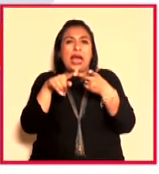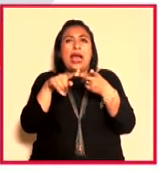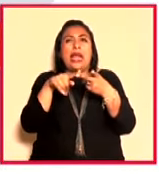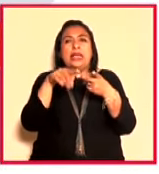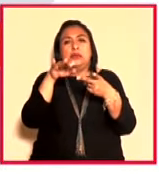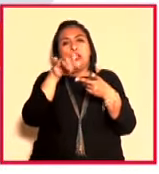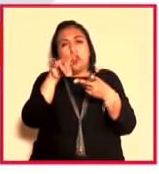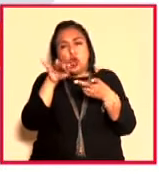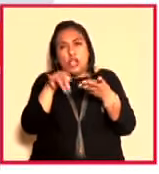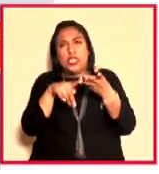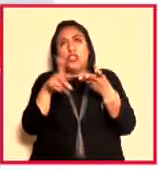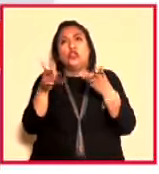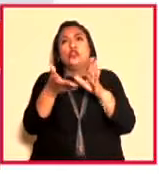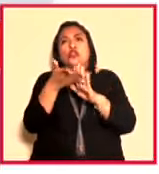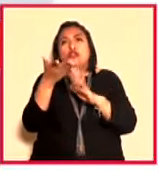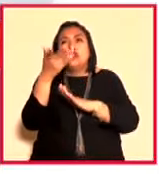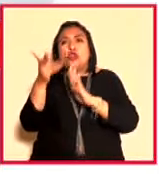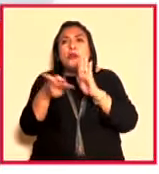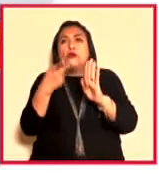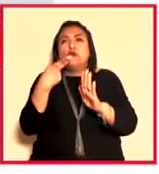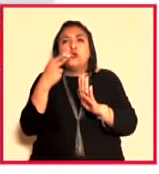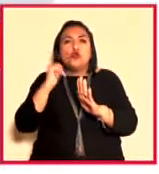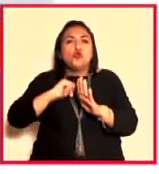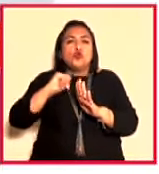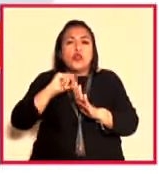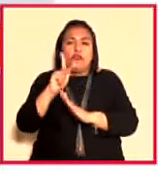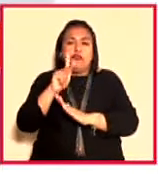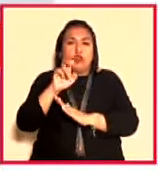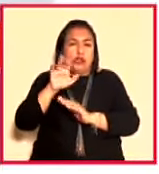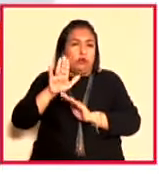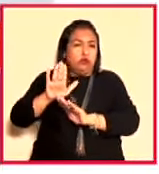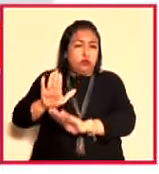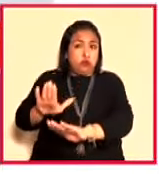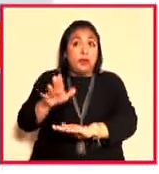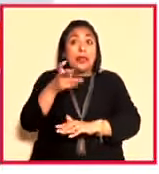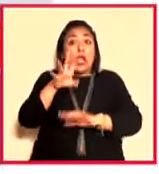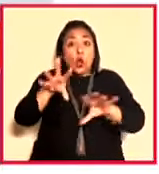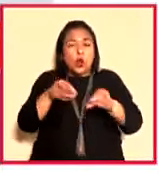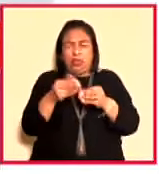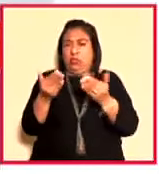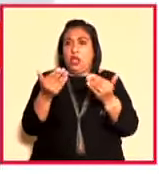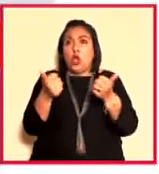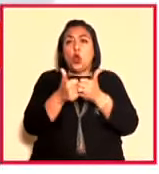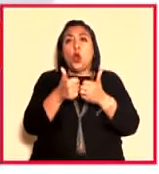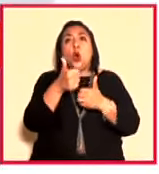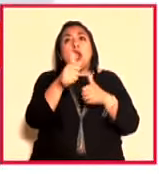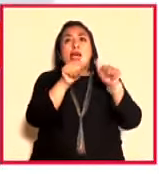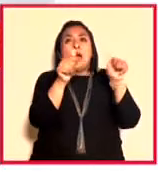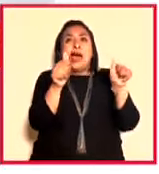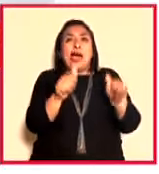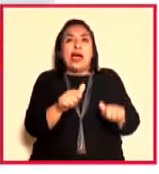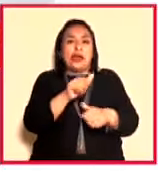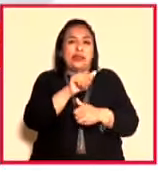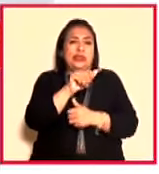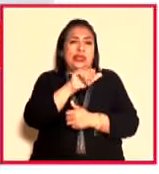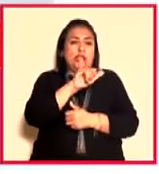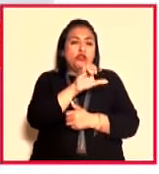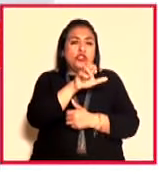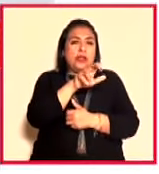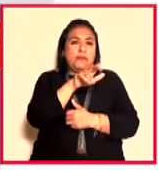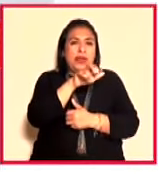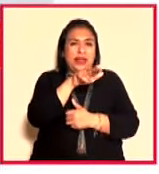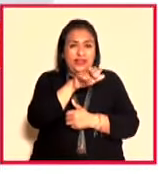las reconstrucciones de fósiles prehistóricos. Todo esto contrasta con las piezas artísticas de José María Velasco que dan